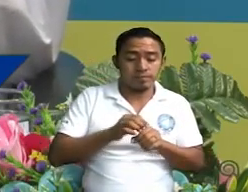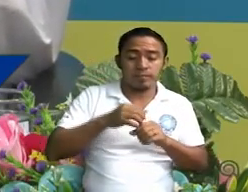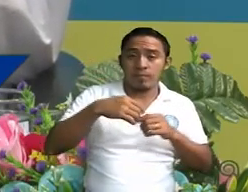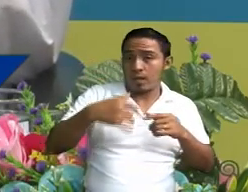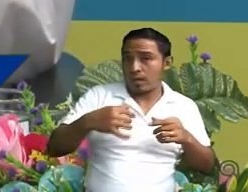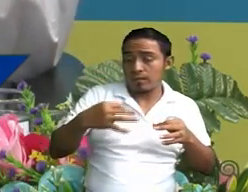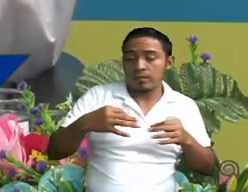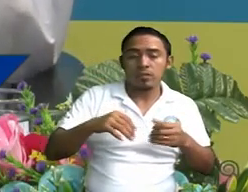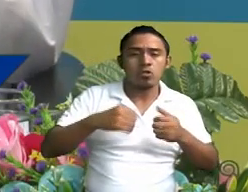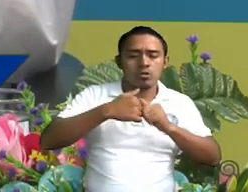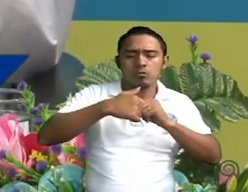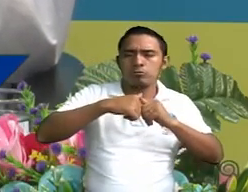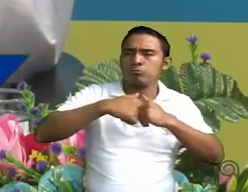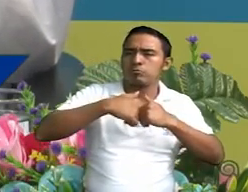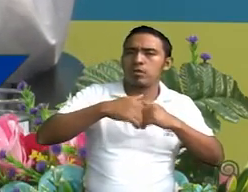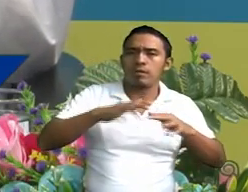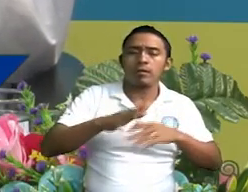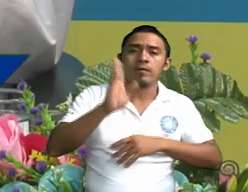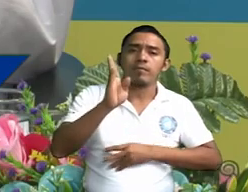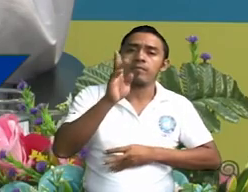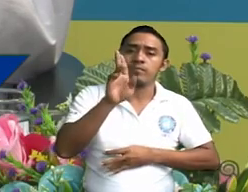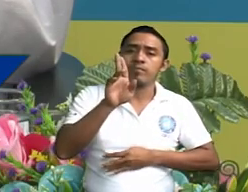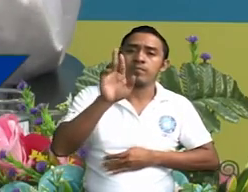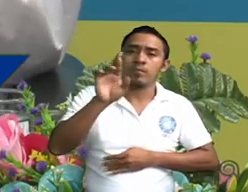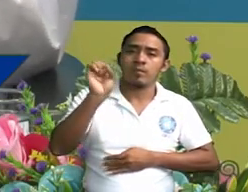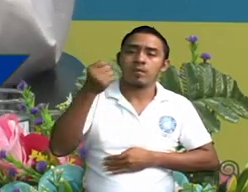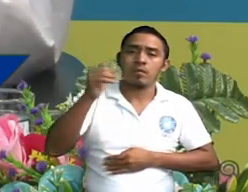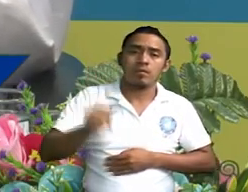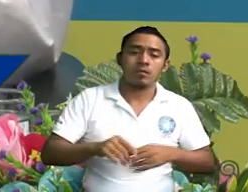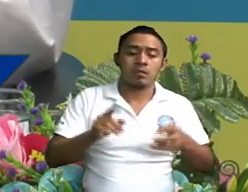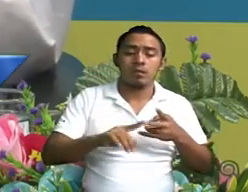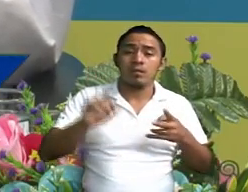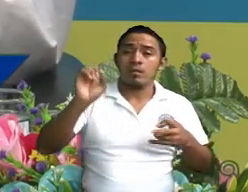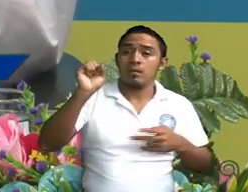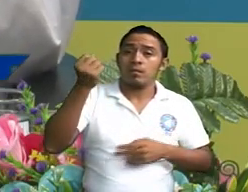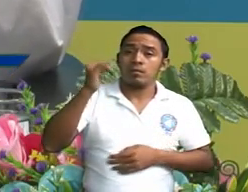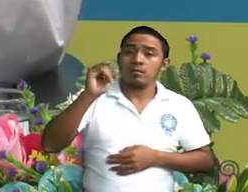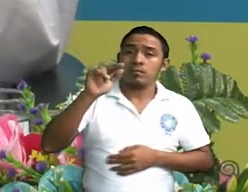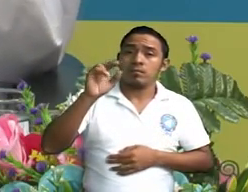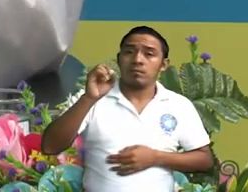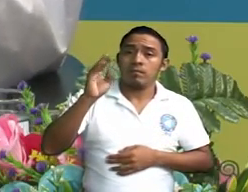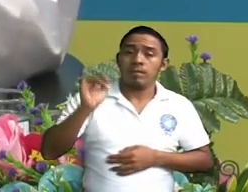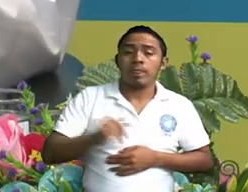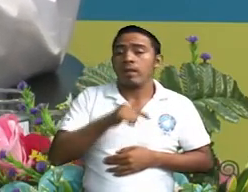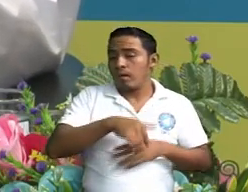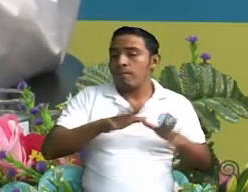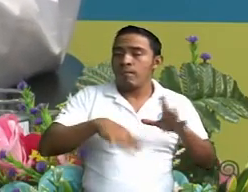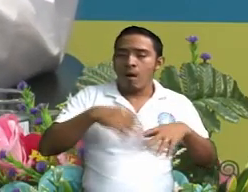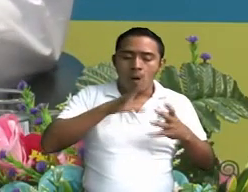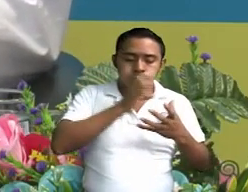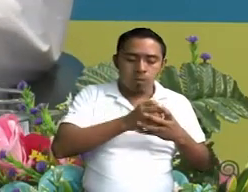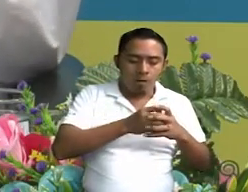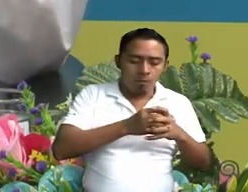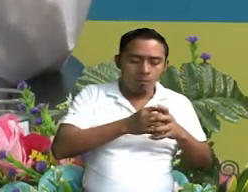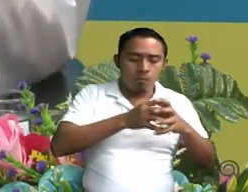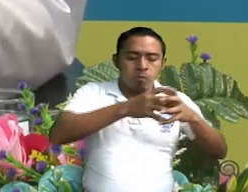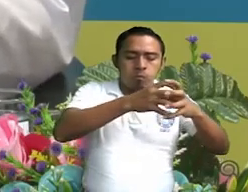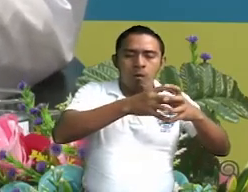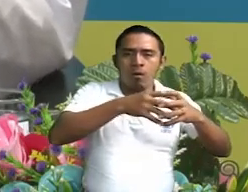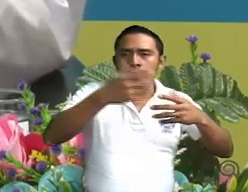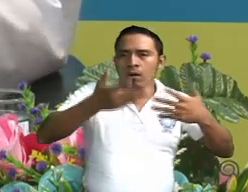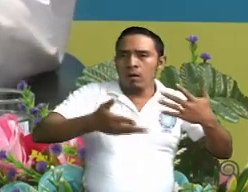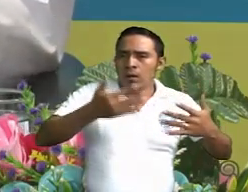esta lo produce la bursa, la sinovia. Entonces, esta a veces se inflama. También secundaria a